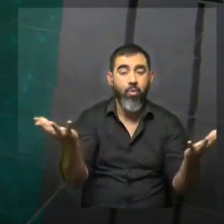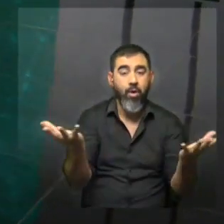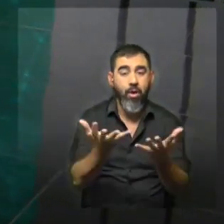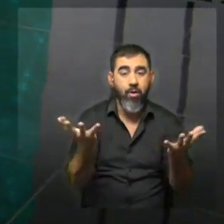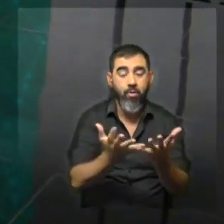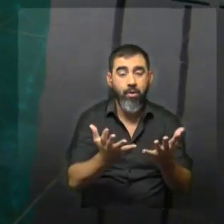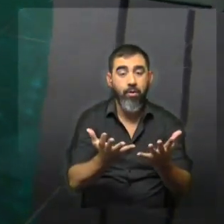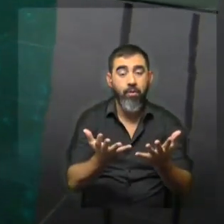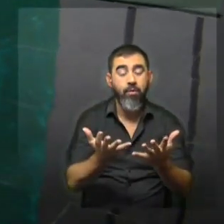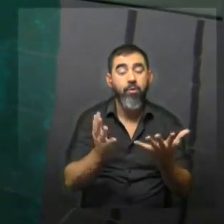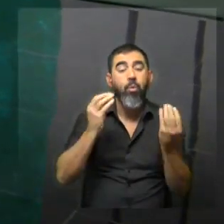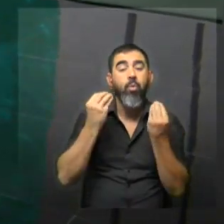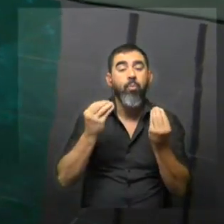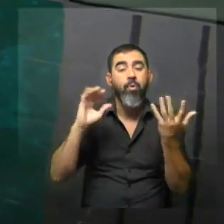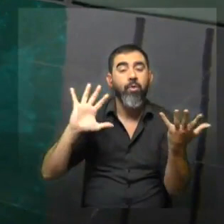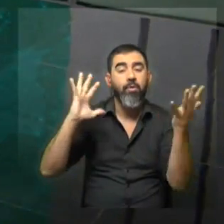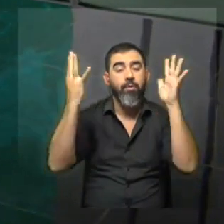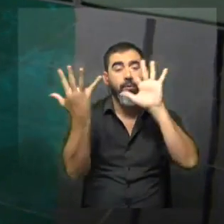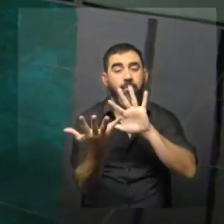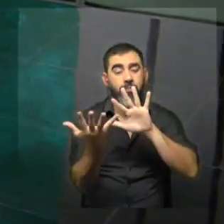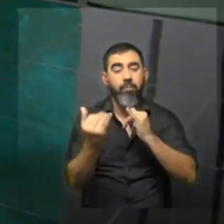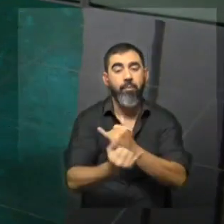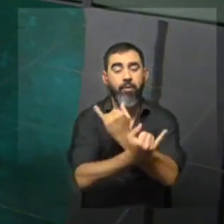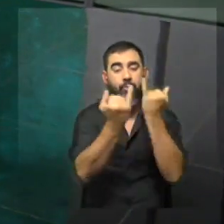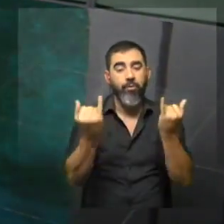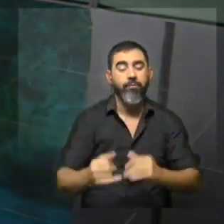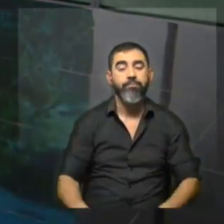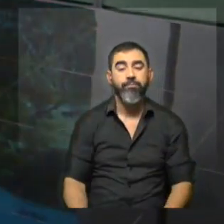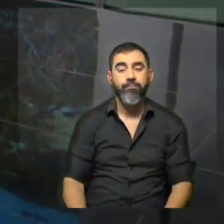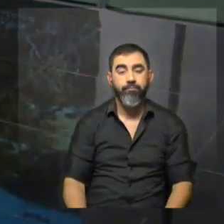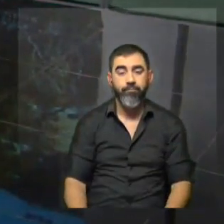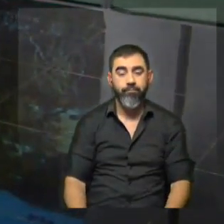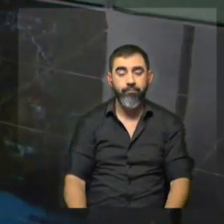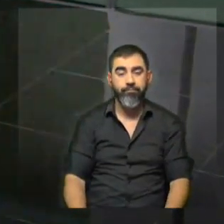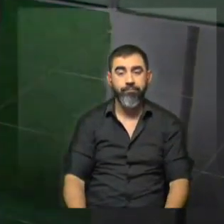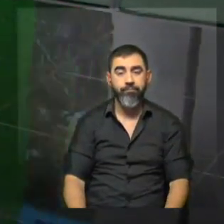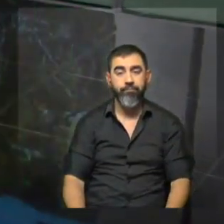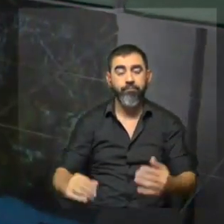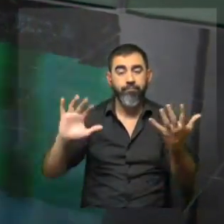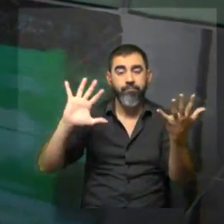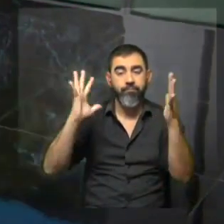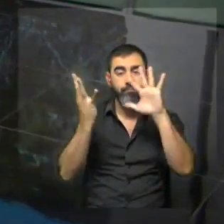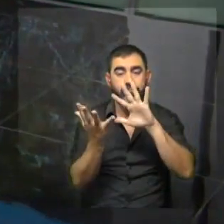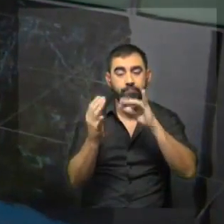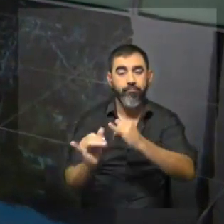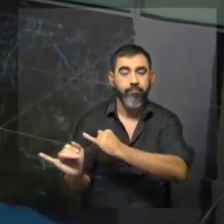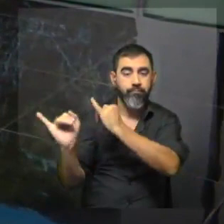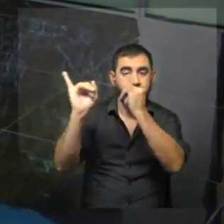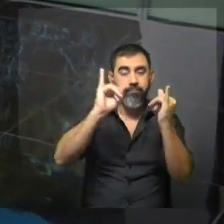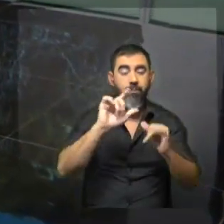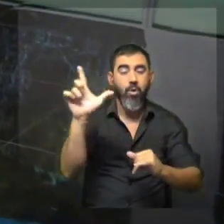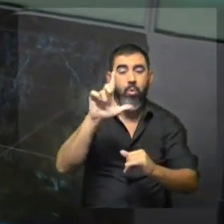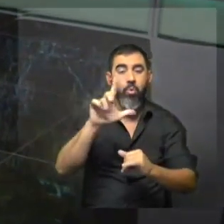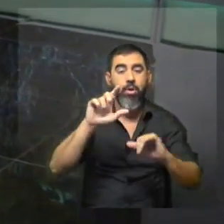esta hora momento de repasar el pronóstico de meteorología para las próximas horas correcto vamos a ver qué dice entonces para esta jornada